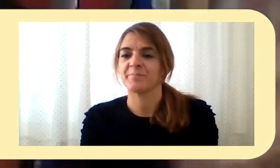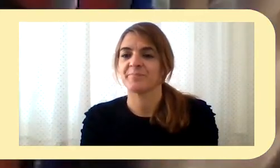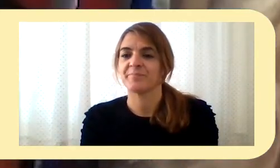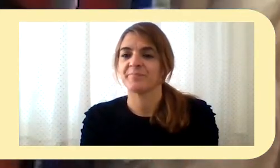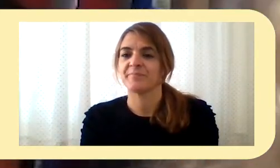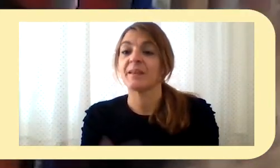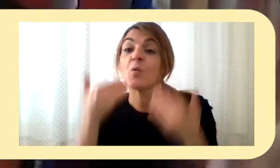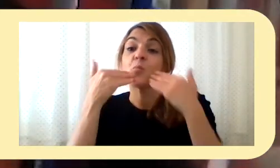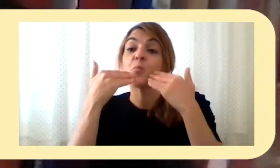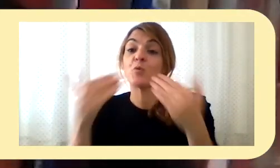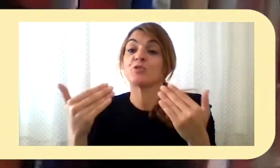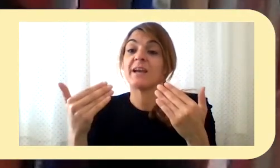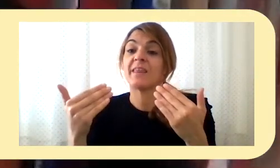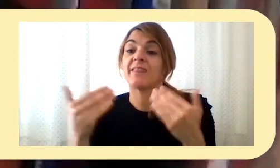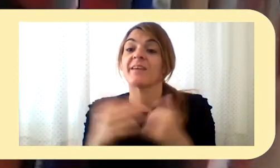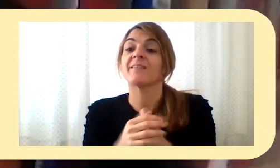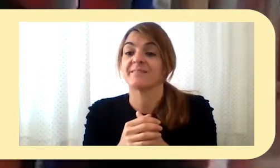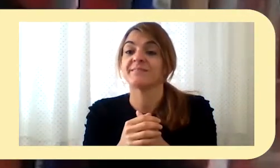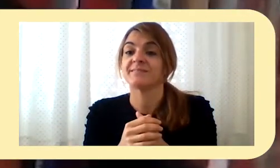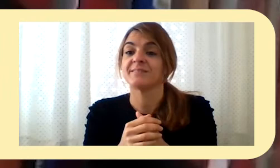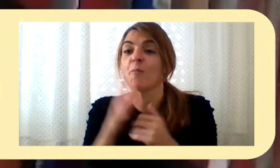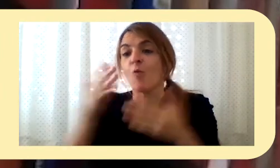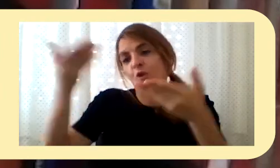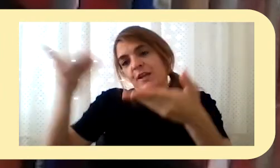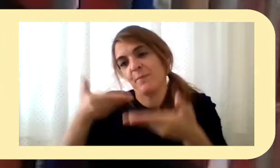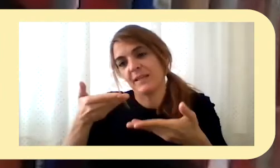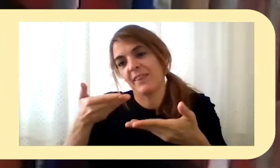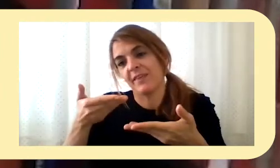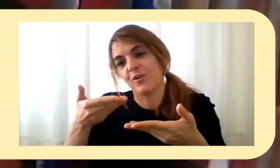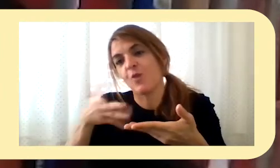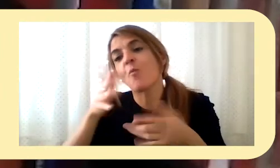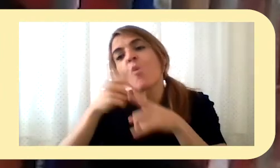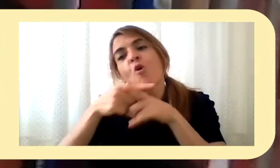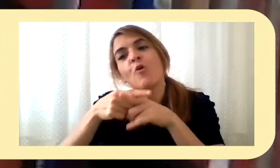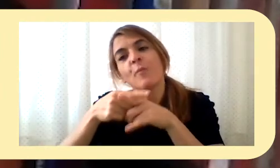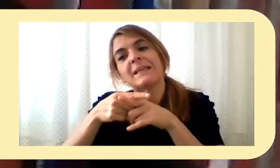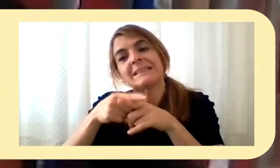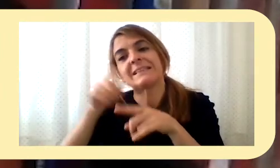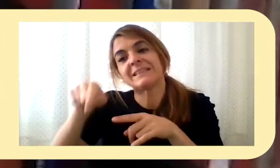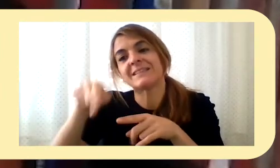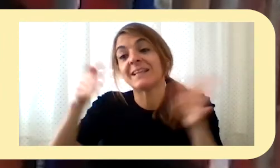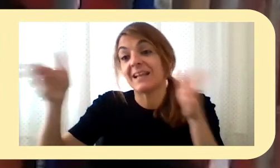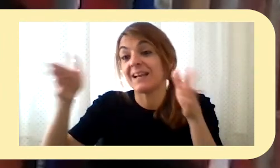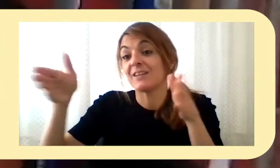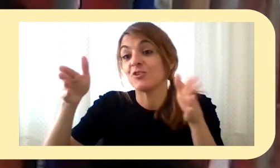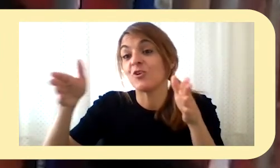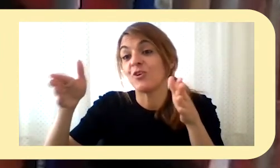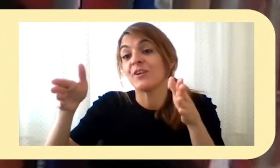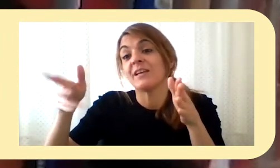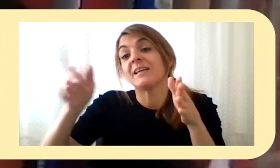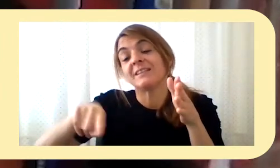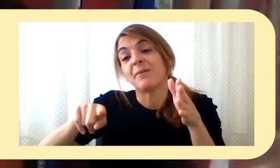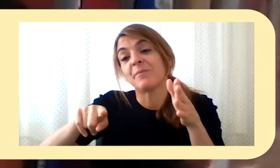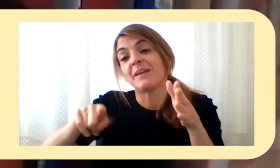Bueno, pues muchas gracias por la invitación, por compartir este rato y por dejarme estar con Teresa